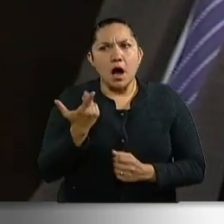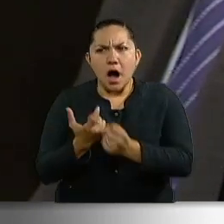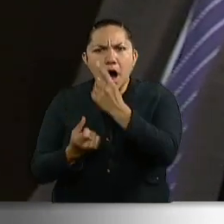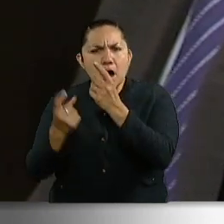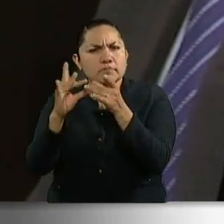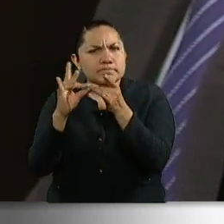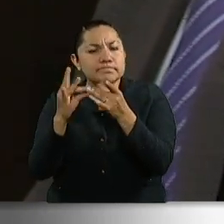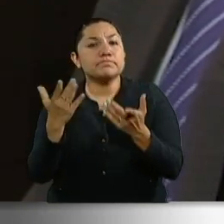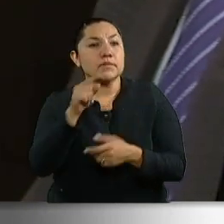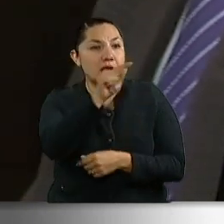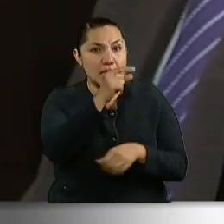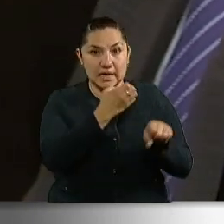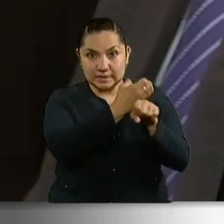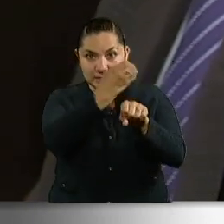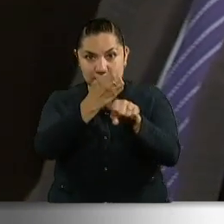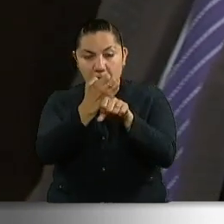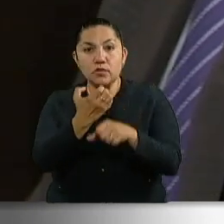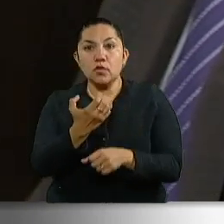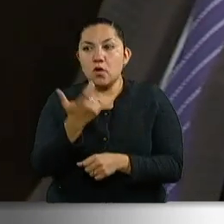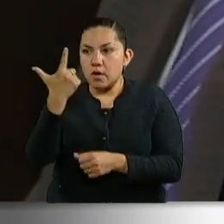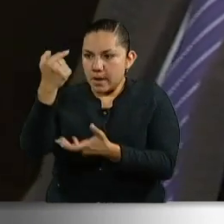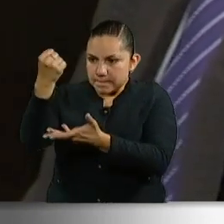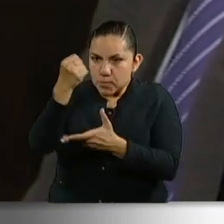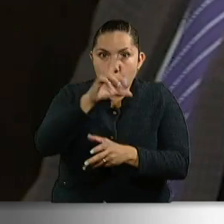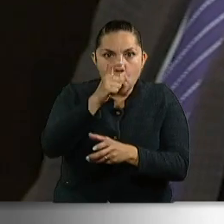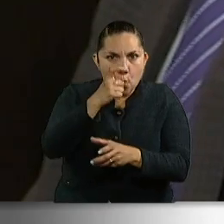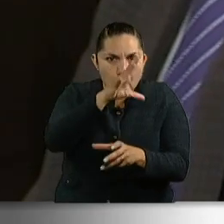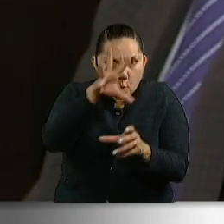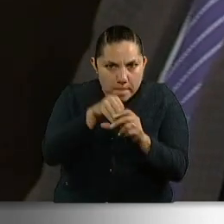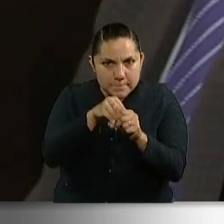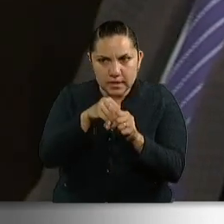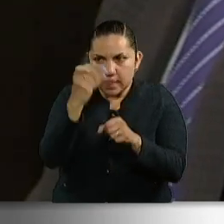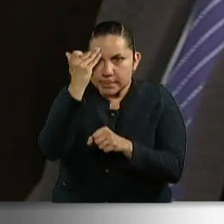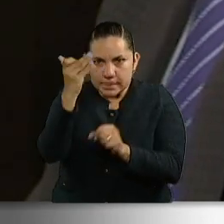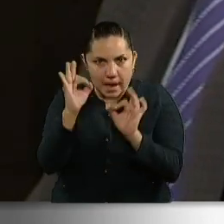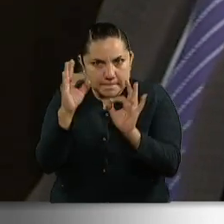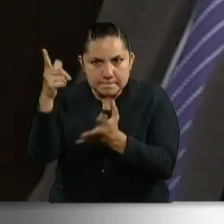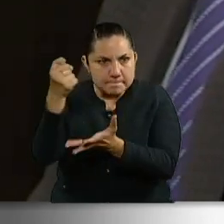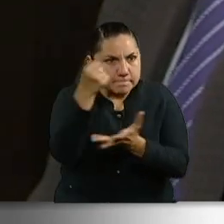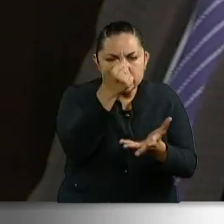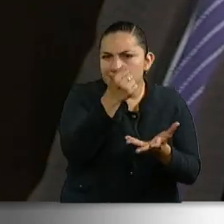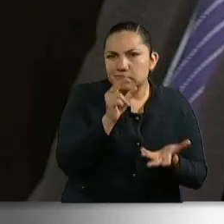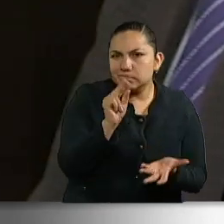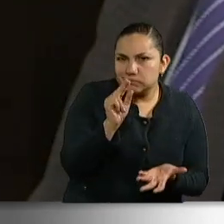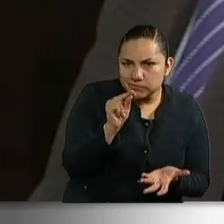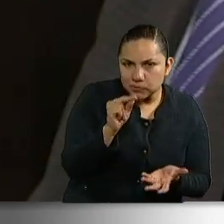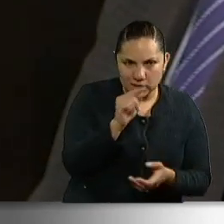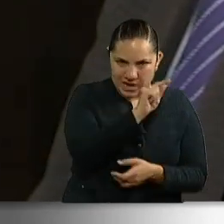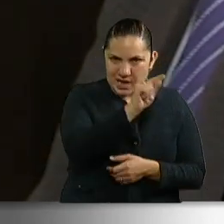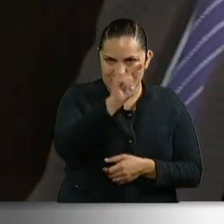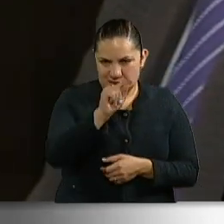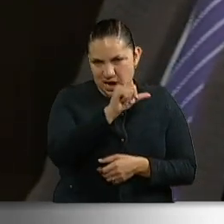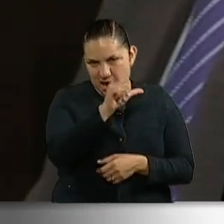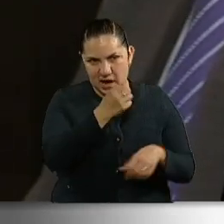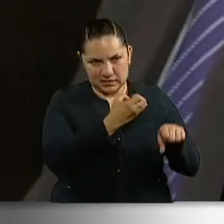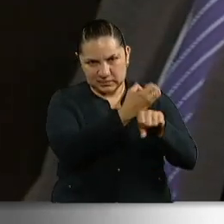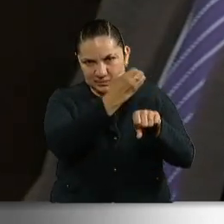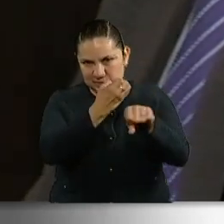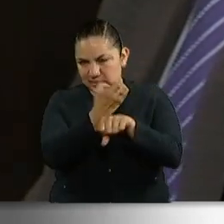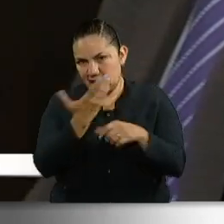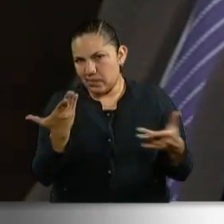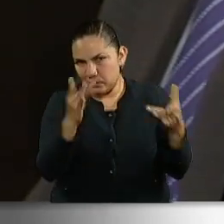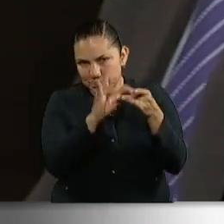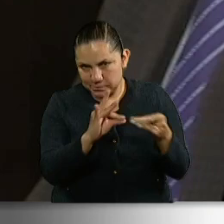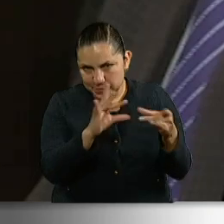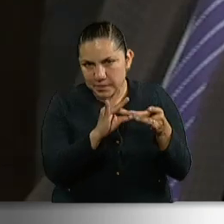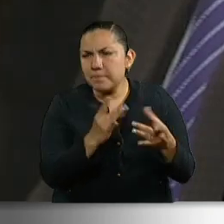a tiempo sus recursos de origen federal por parte de los gobiernos estatales. La pregunta es,